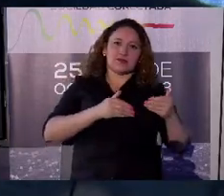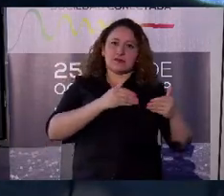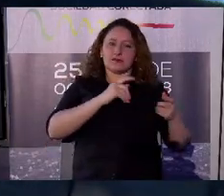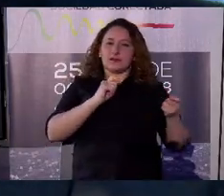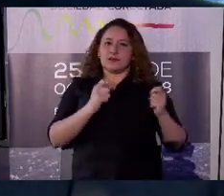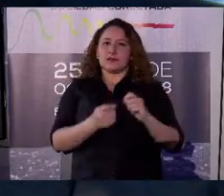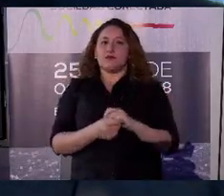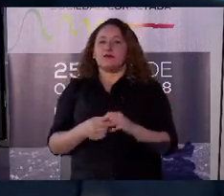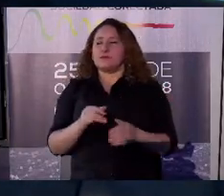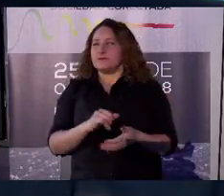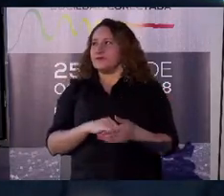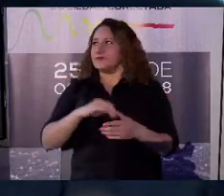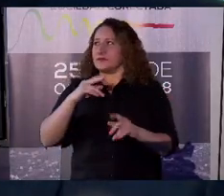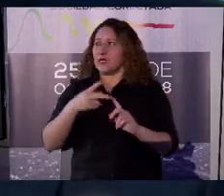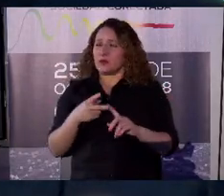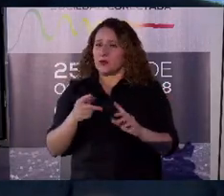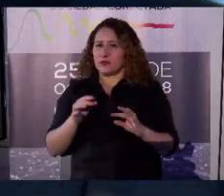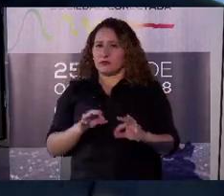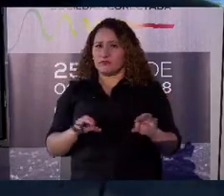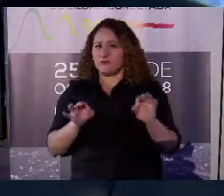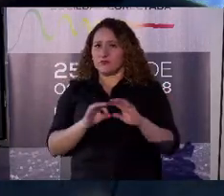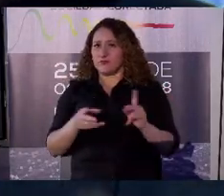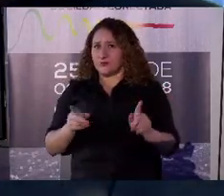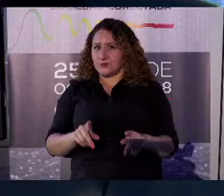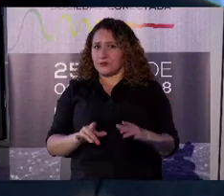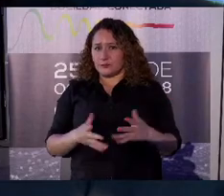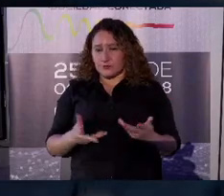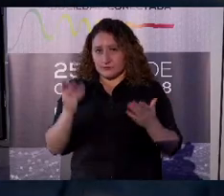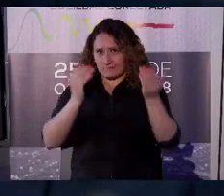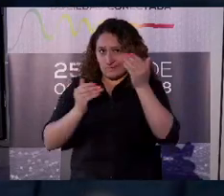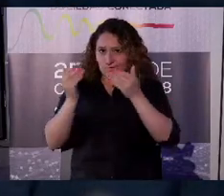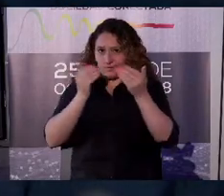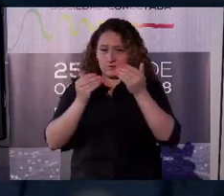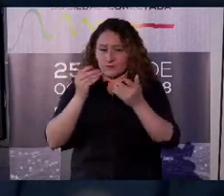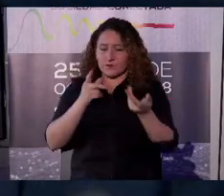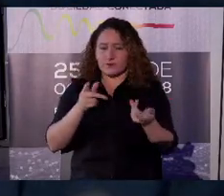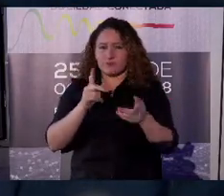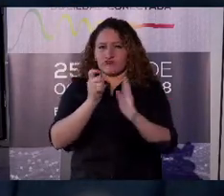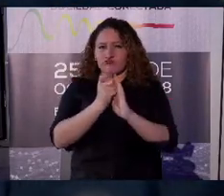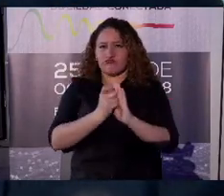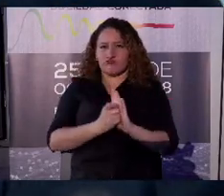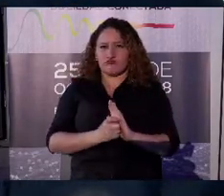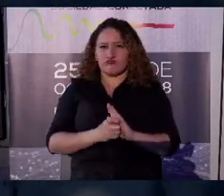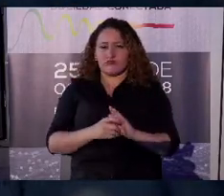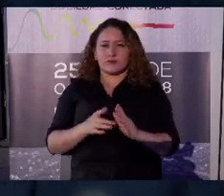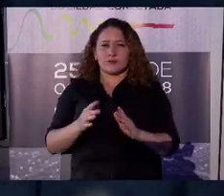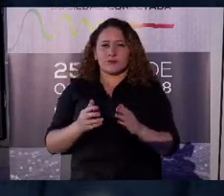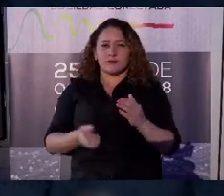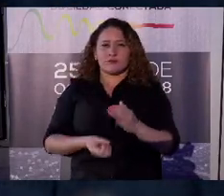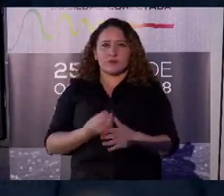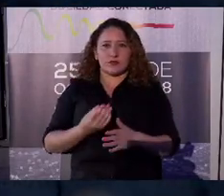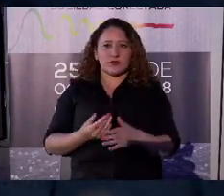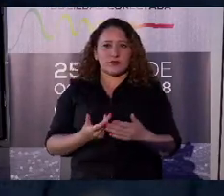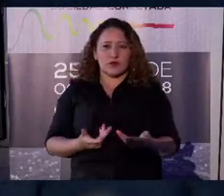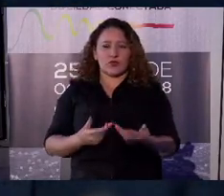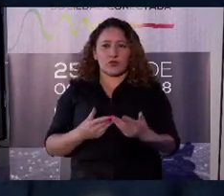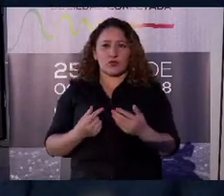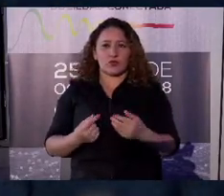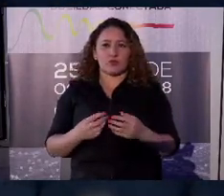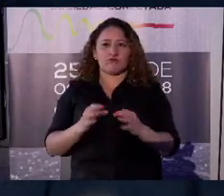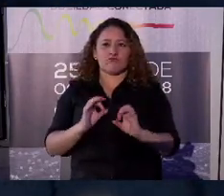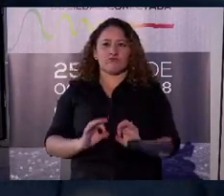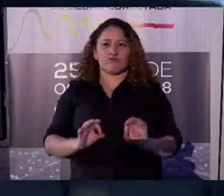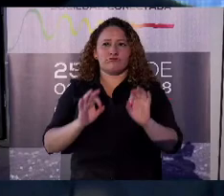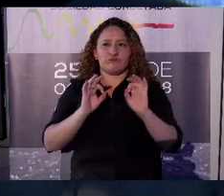segundo elemento es también muy importante, tiene que ver con el análisis de los factores de competitividad del World Economic Forum. Y es la calidad de las políticas